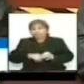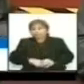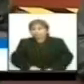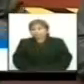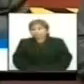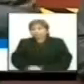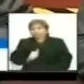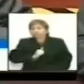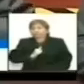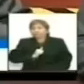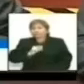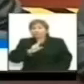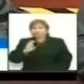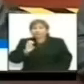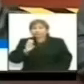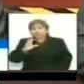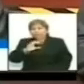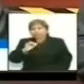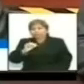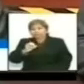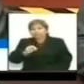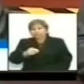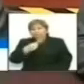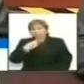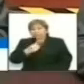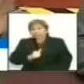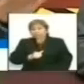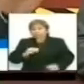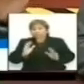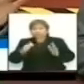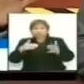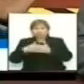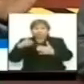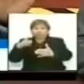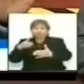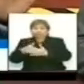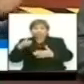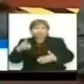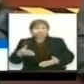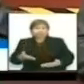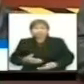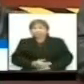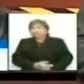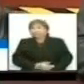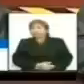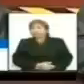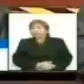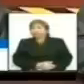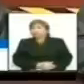favor. Su propia no reelección. Pero es obstruccionista. Es